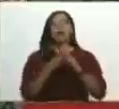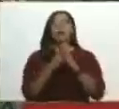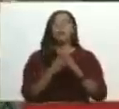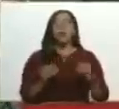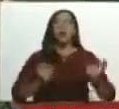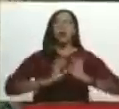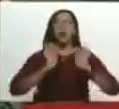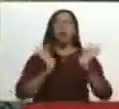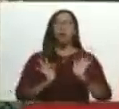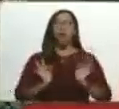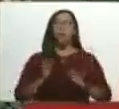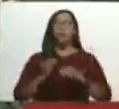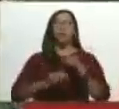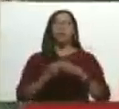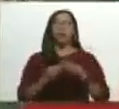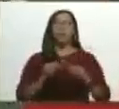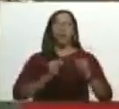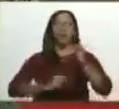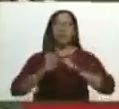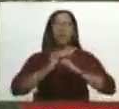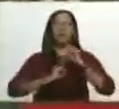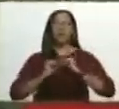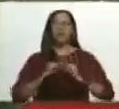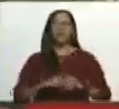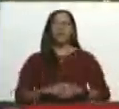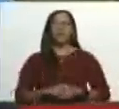mecanismos que tengamos que ejercer para defenderlo.